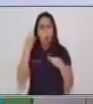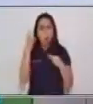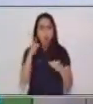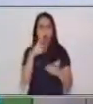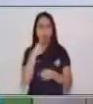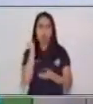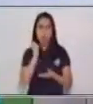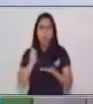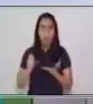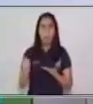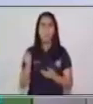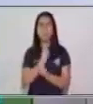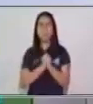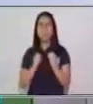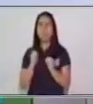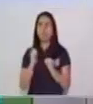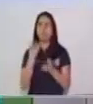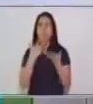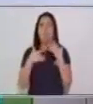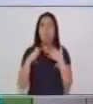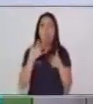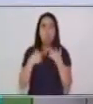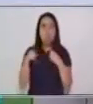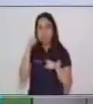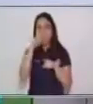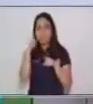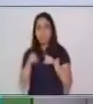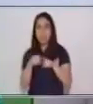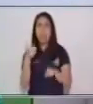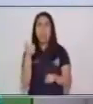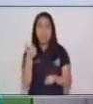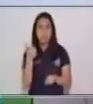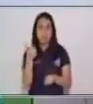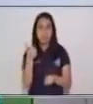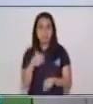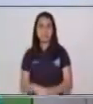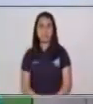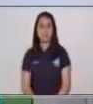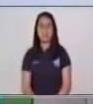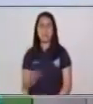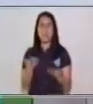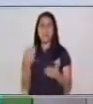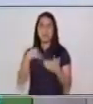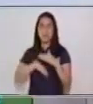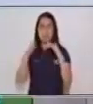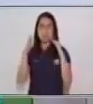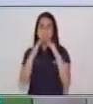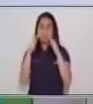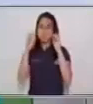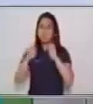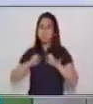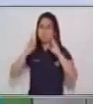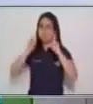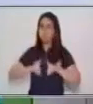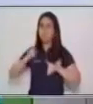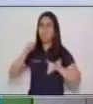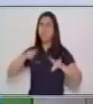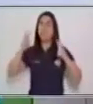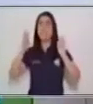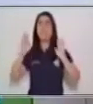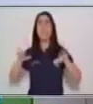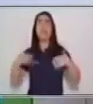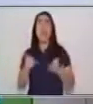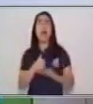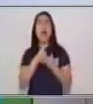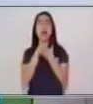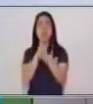lápices de colores, lapicero azul y negro para poder avanzar. Si en casa hay una persona con discapacidad, este tema le puede